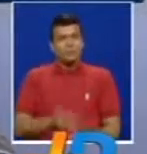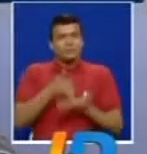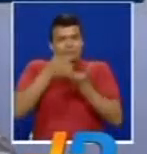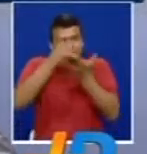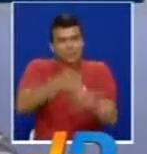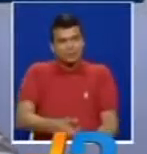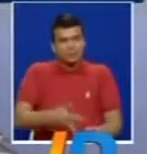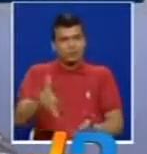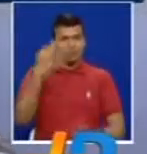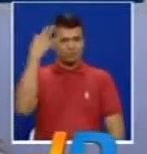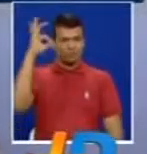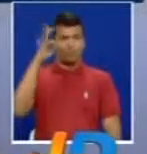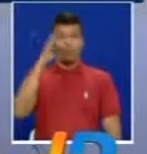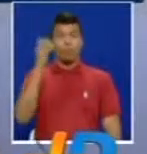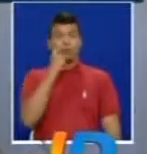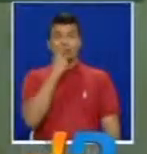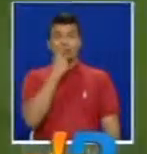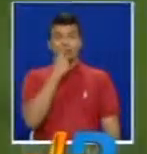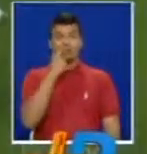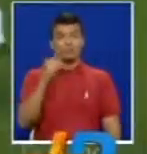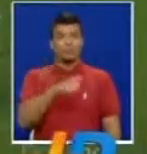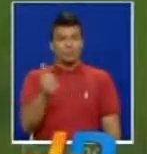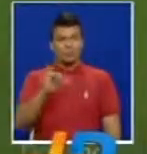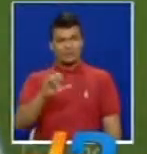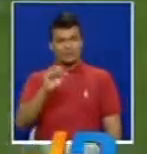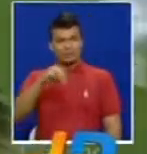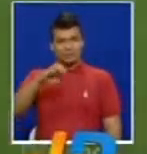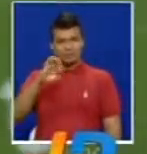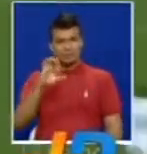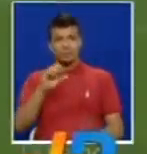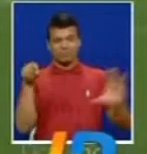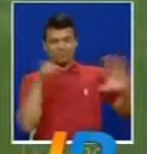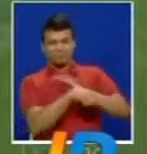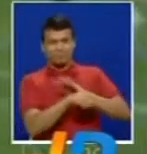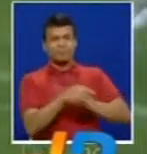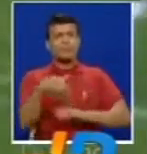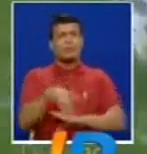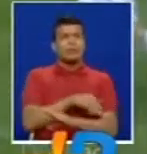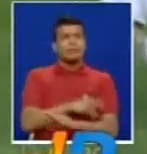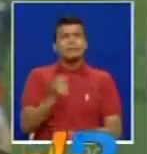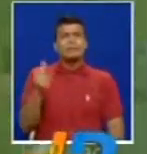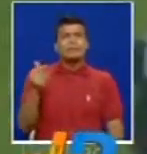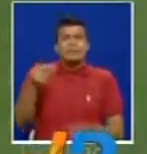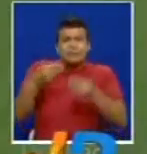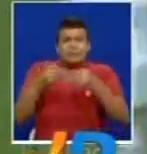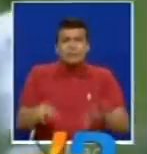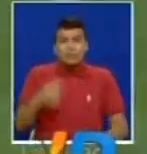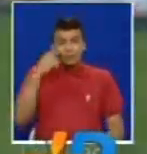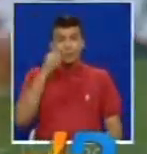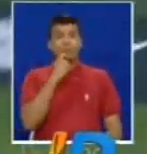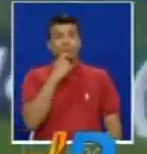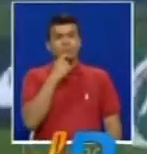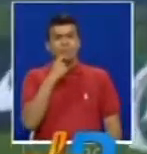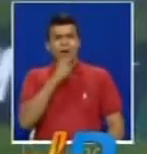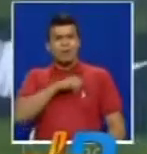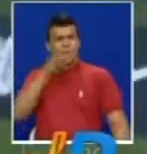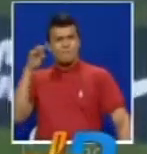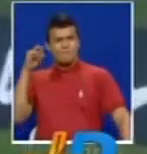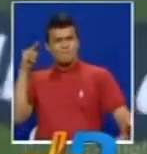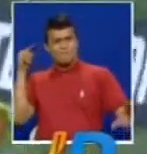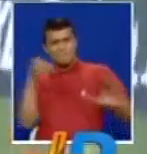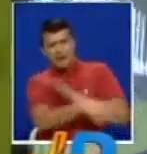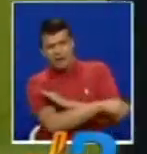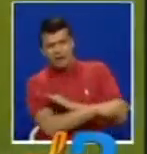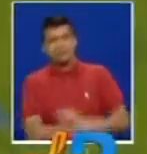Francia, marcó Falcao y James, acción. Iban perdiendo y al minuto 3 del primer tiempo, miren a Radamel Falcao García. ¡Qué